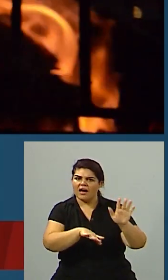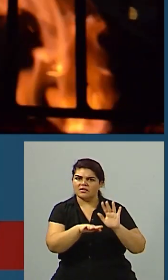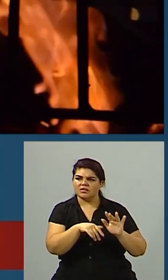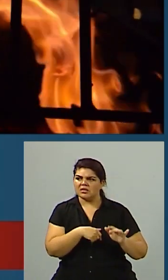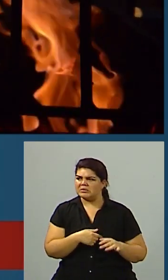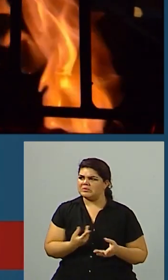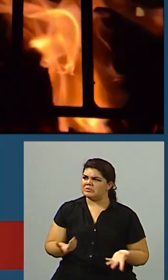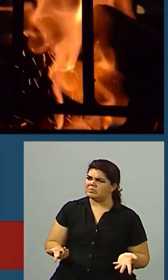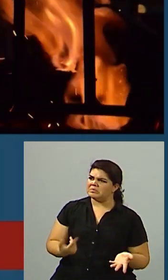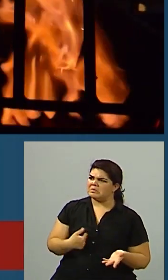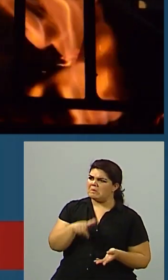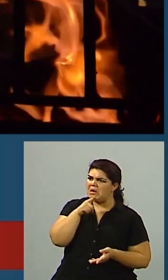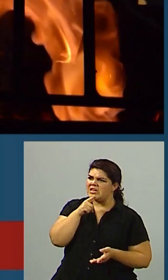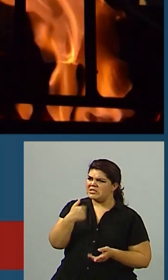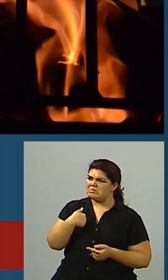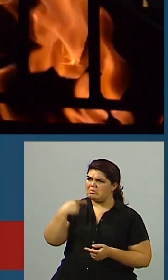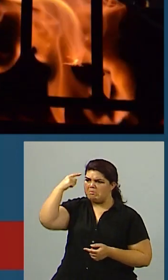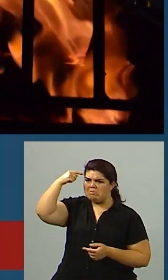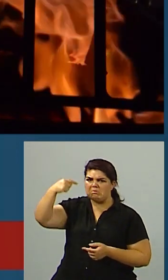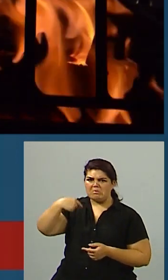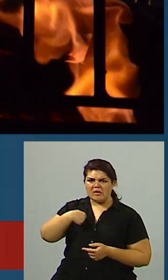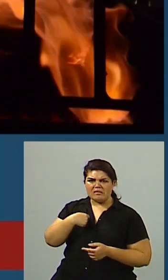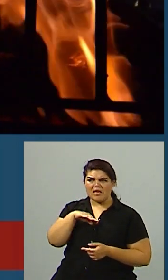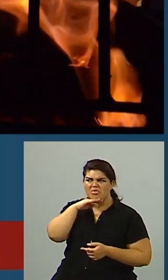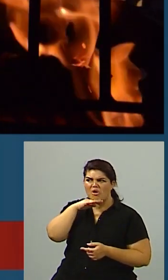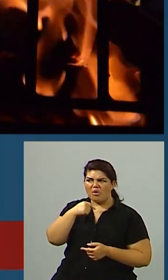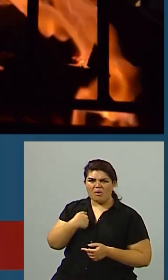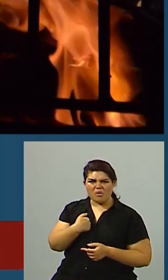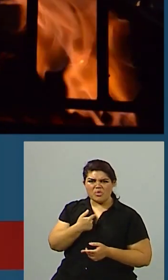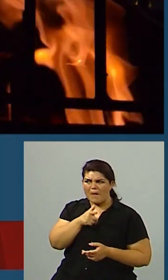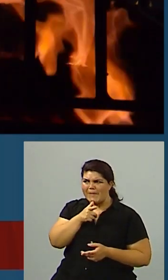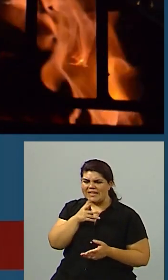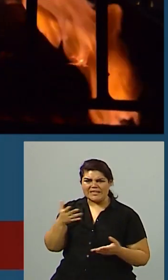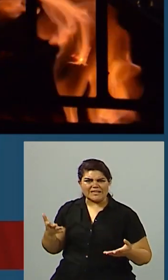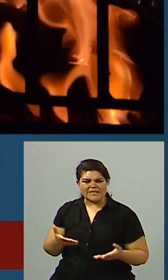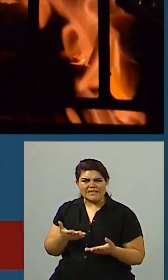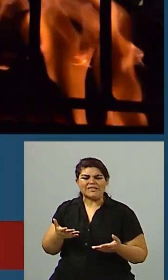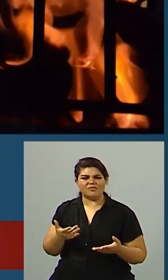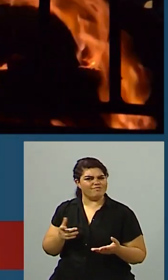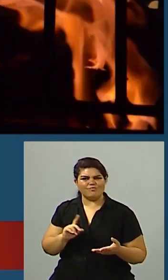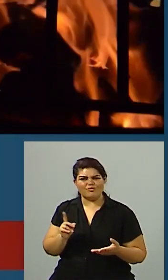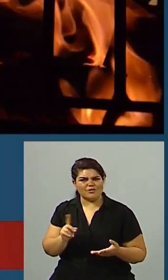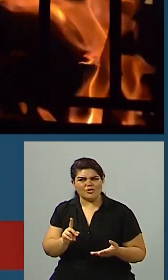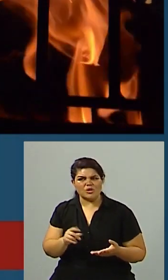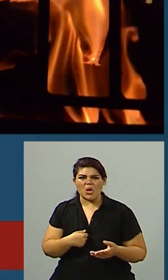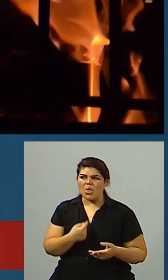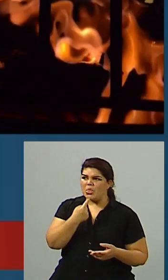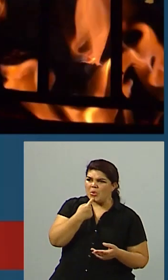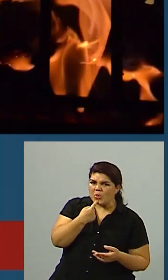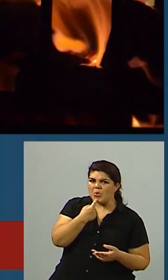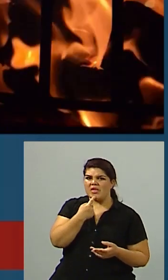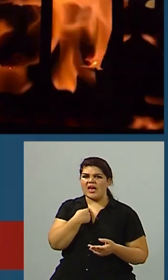de estar pasando por estúpido. Y eso genera una desconfianza. Entonces, a la incertidumbre, a la expectativa, está